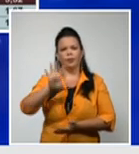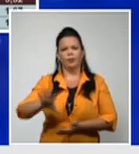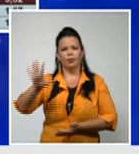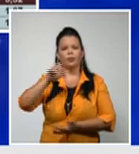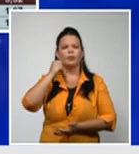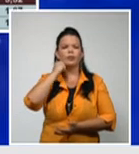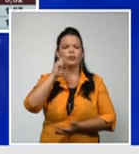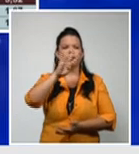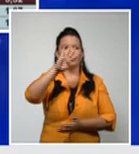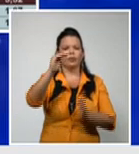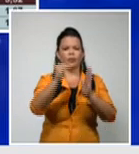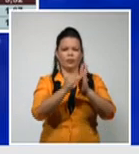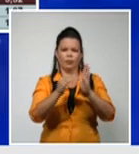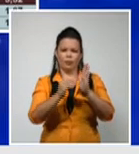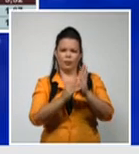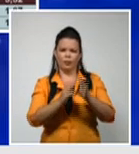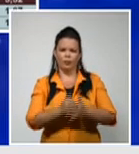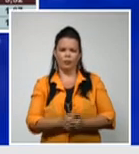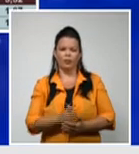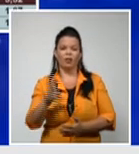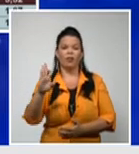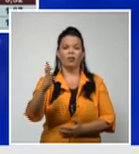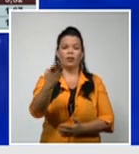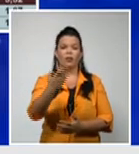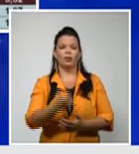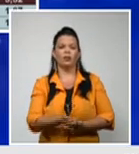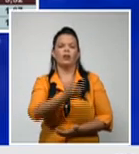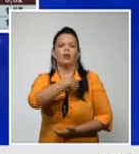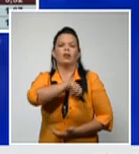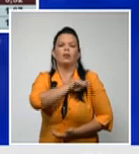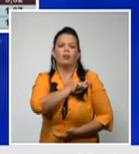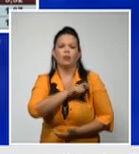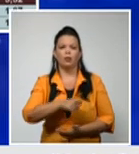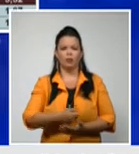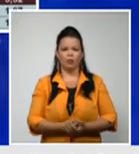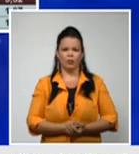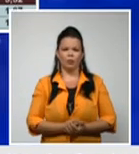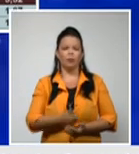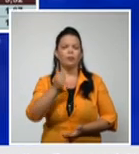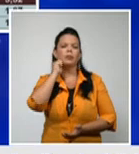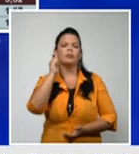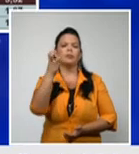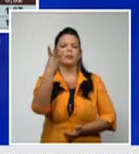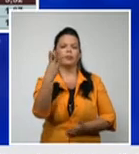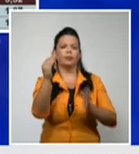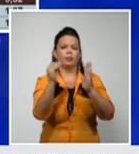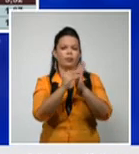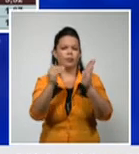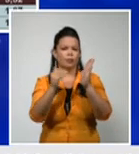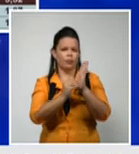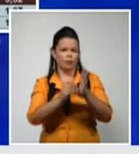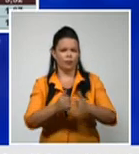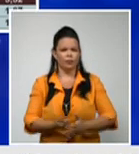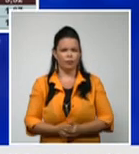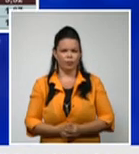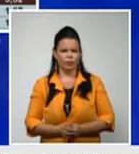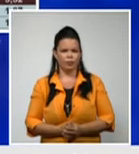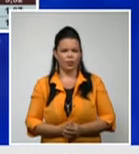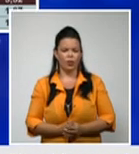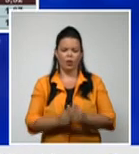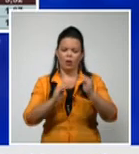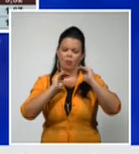millones, Francia, España con más de 3 millones, y de ahí un número